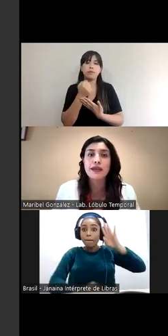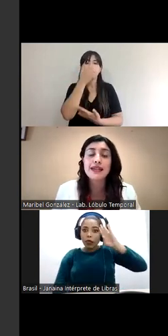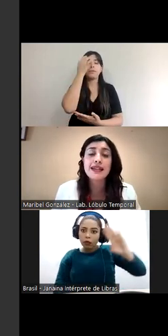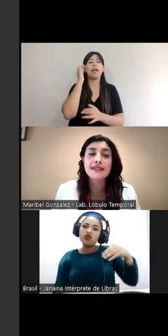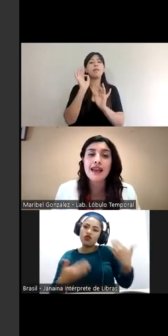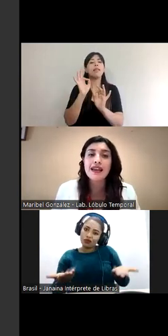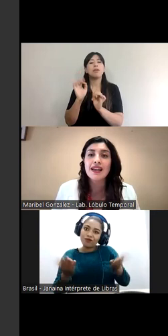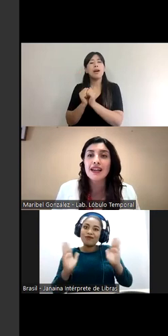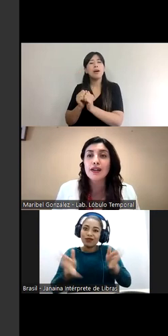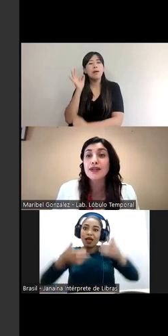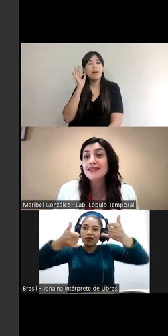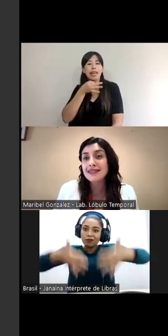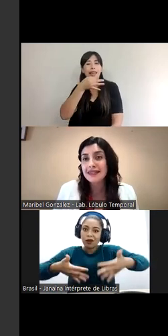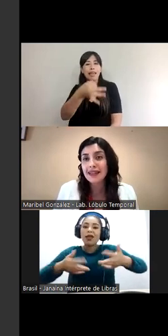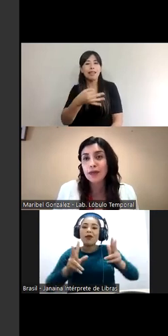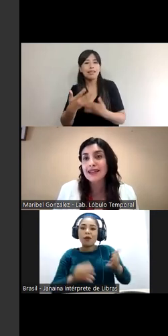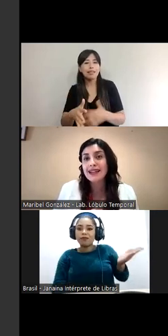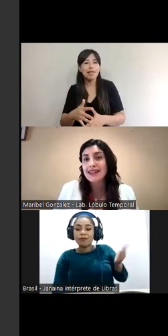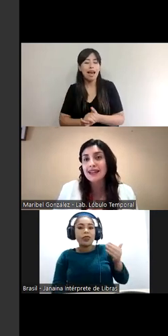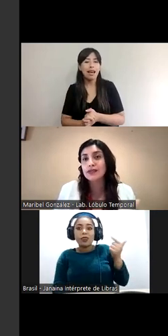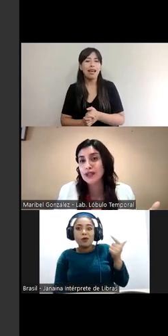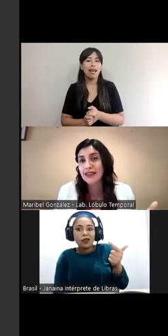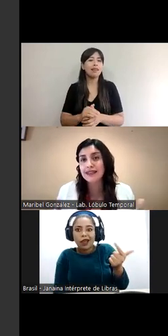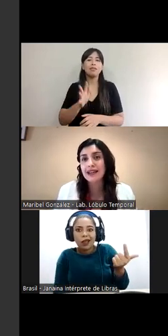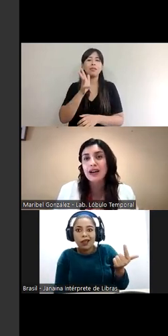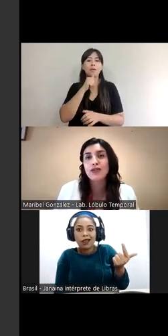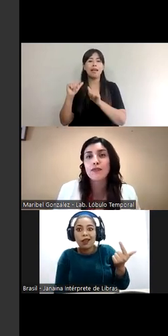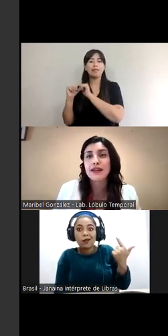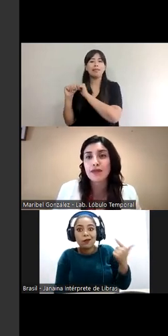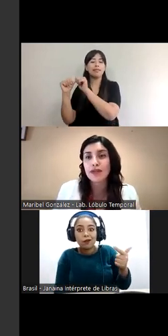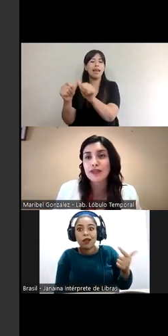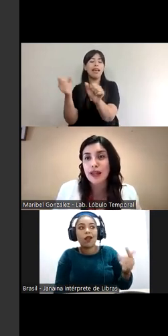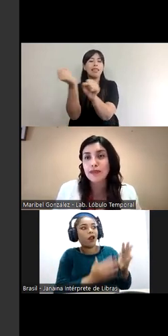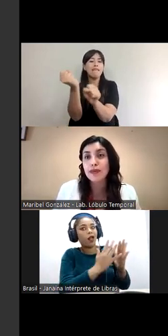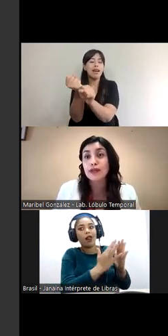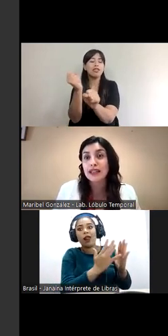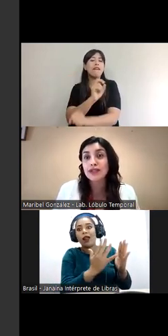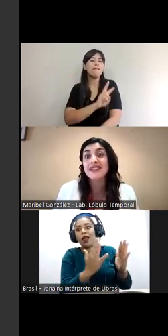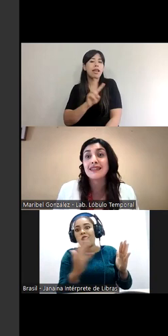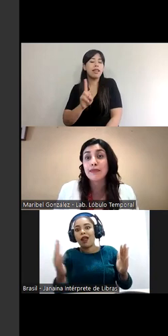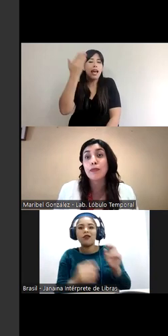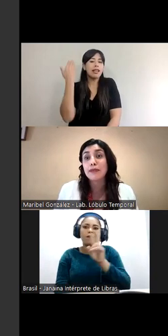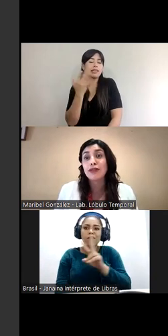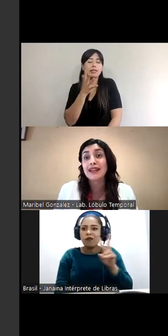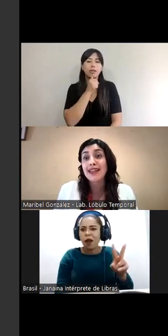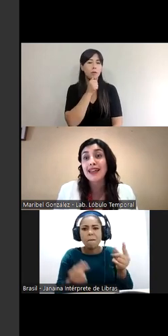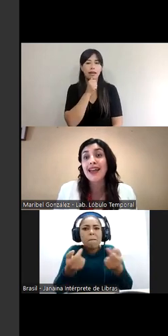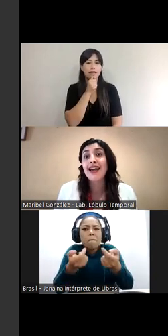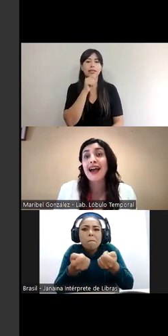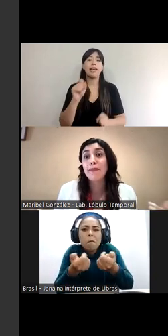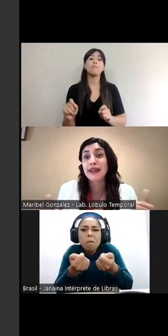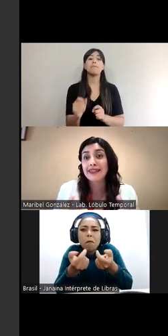mis compañeras, no existe una trayectoria de trabajo con vernáculo visual. Por lo tanto, necesitamos primero que